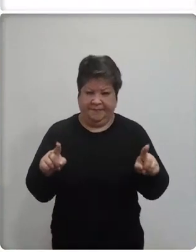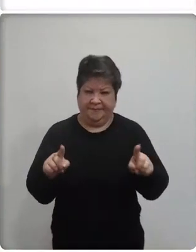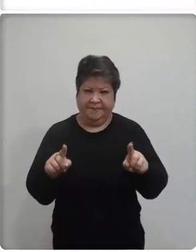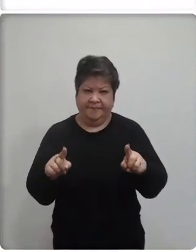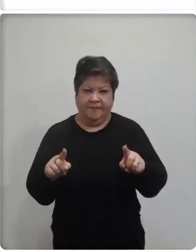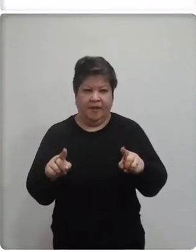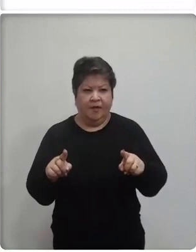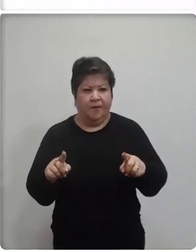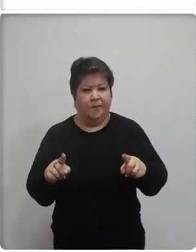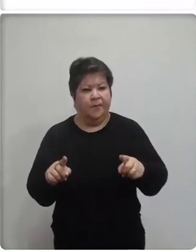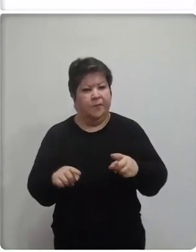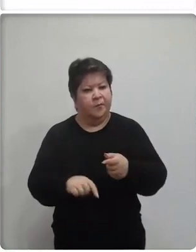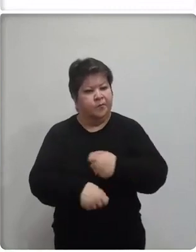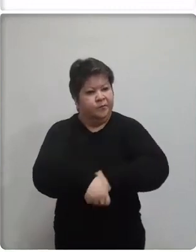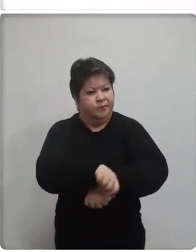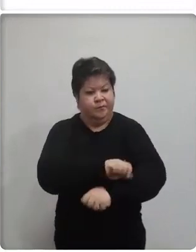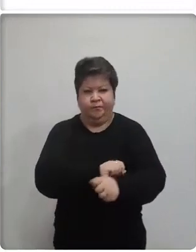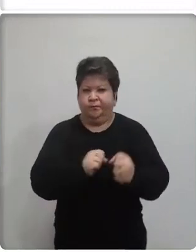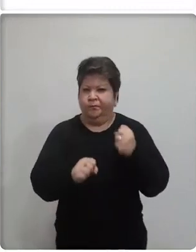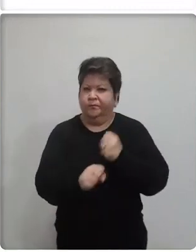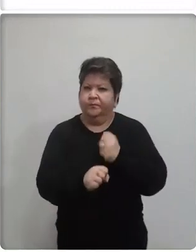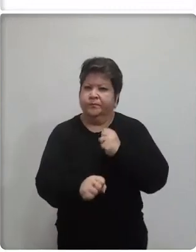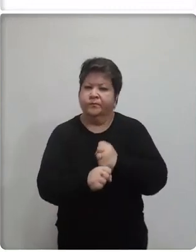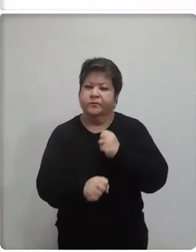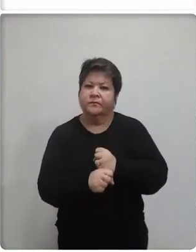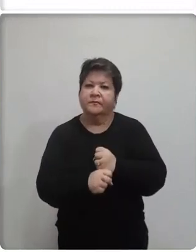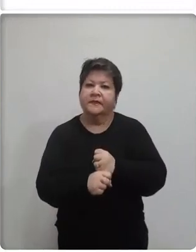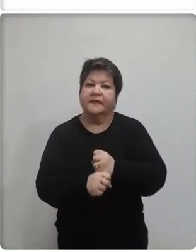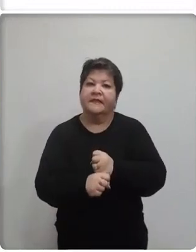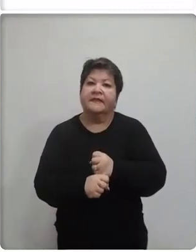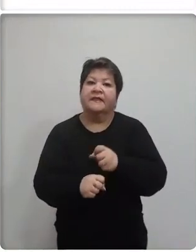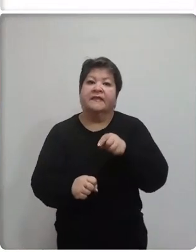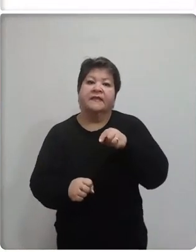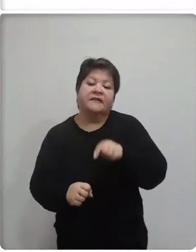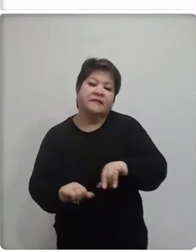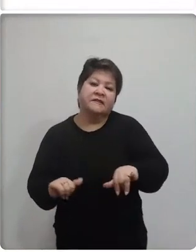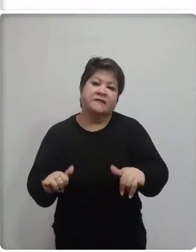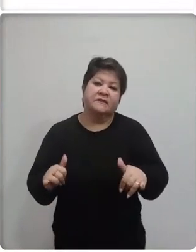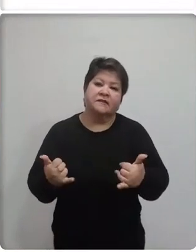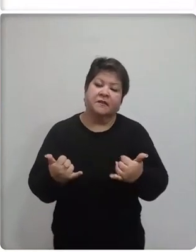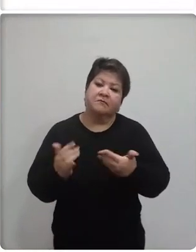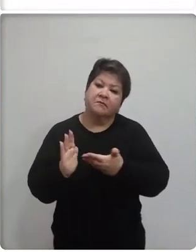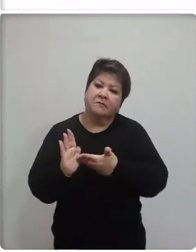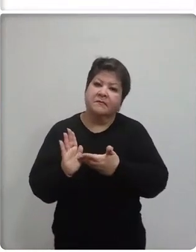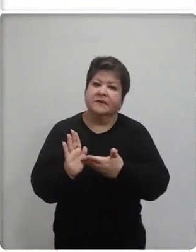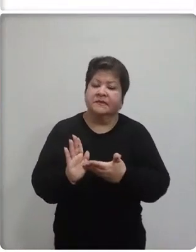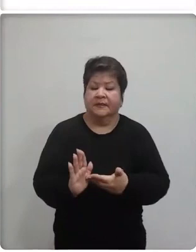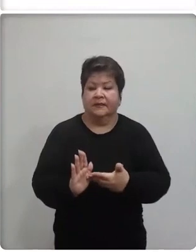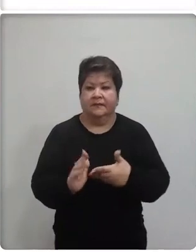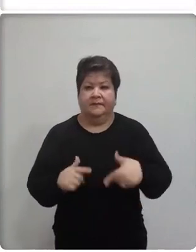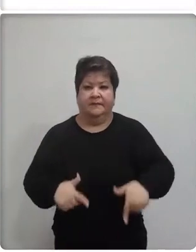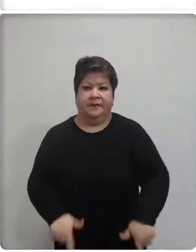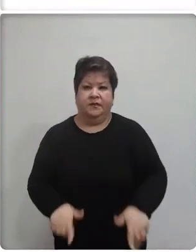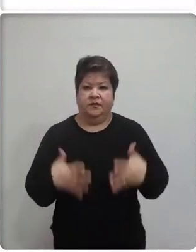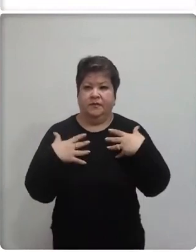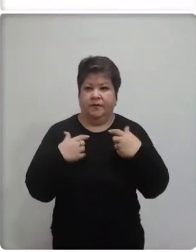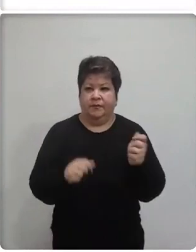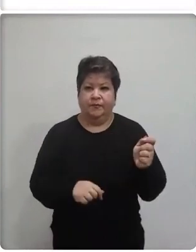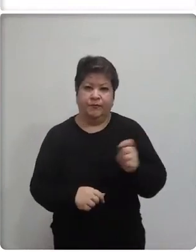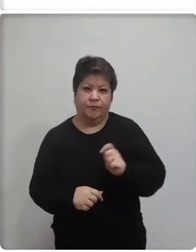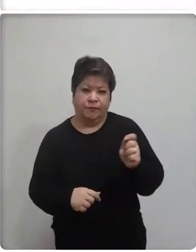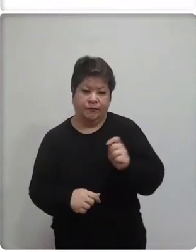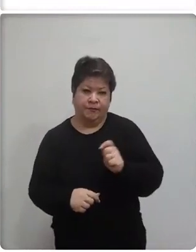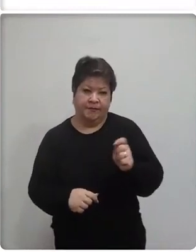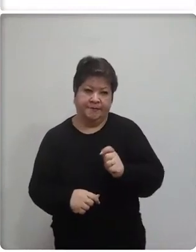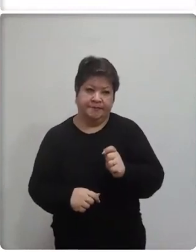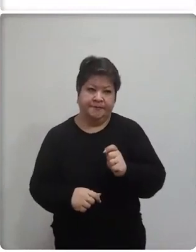intensísimo trabajo y múltiples definiciones, el cual ya fue presentado al Ministerio de Salud Pública, y